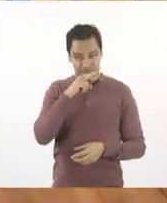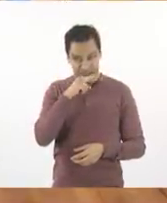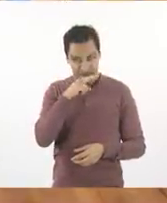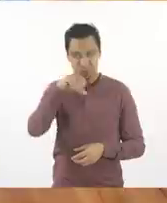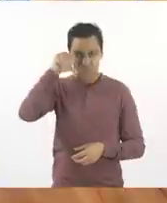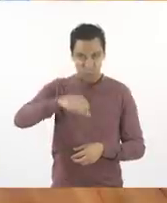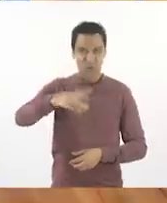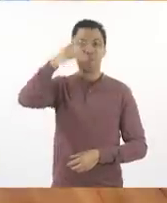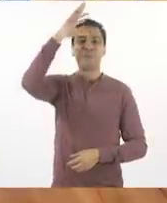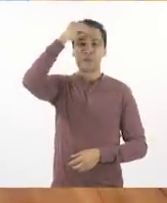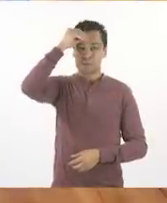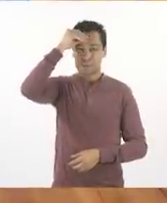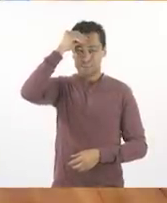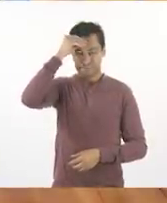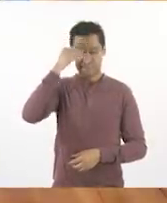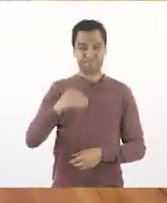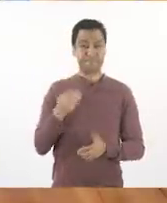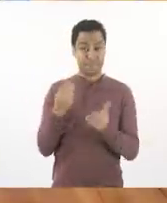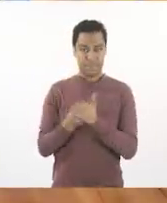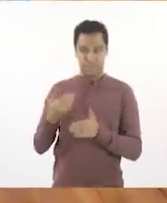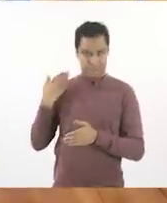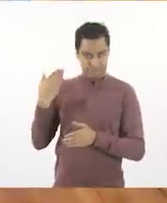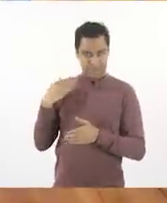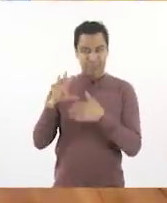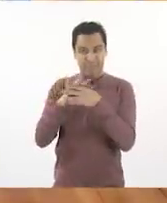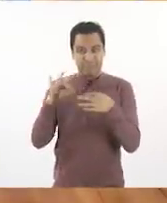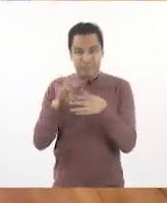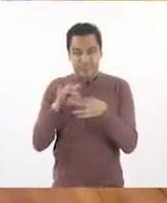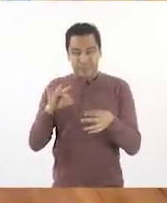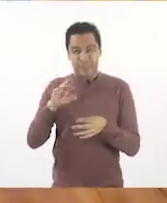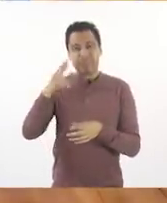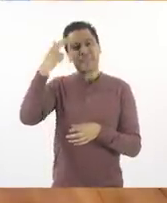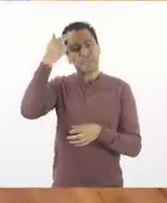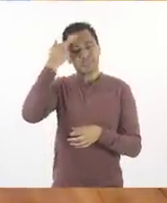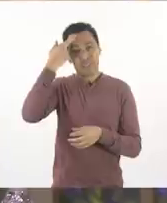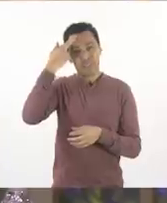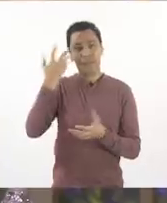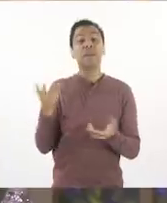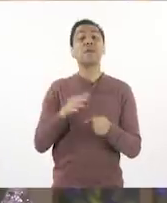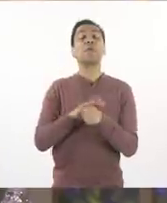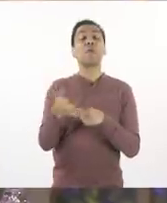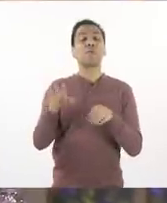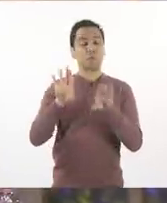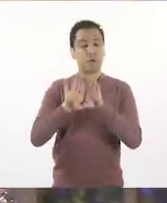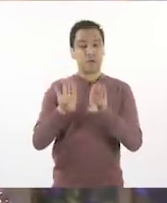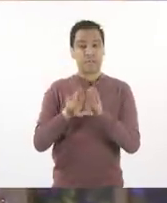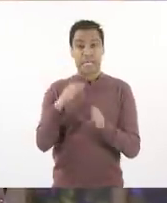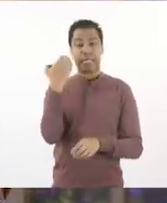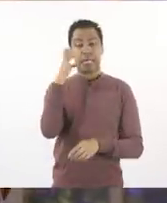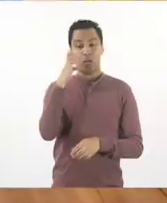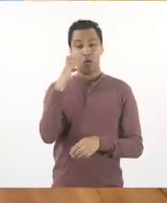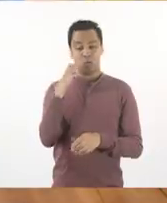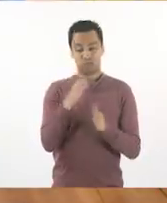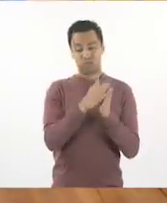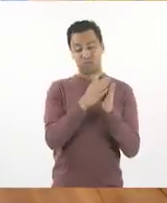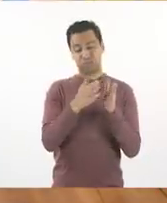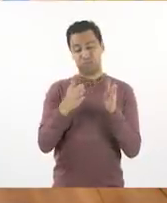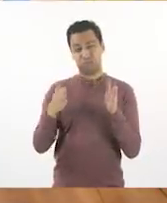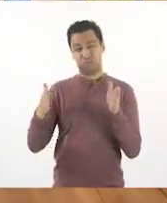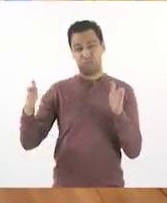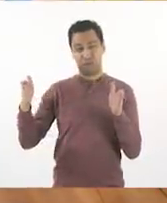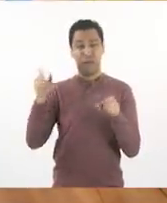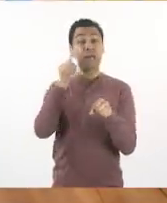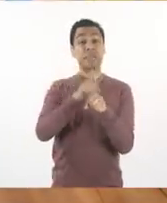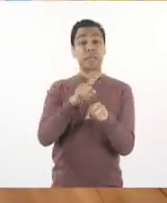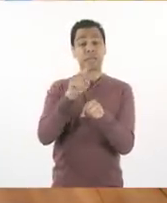bueno, recordando y retomando la clase pasada, ¿recuerdas? Debes de acordarte, ¿cuántos días tenía enero? Enero me